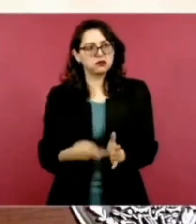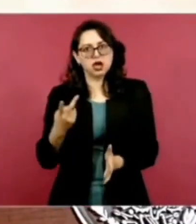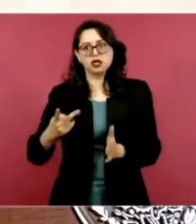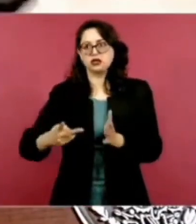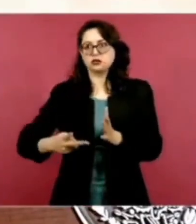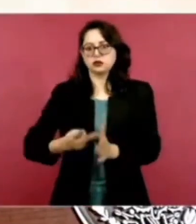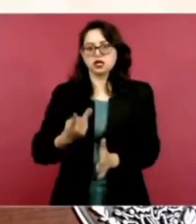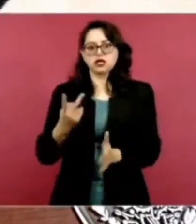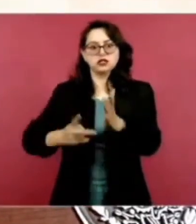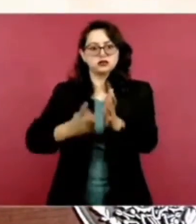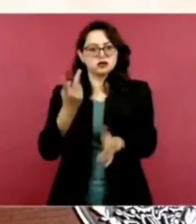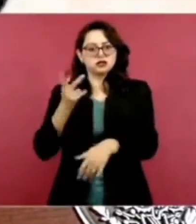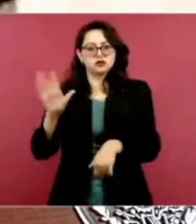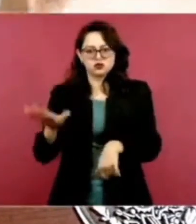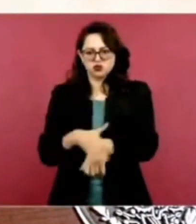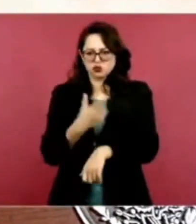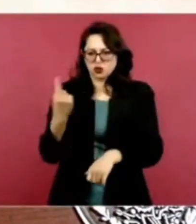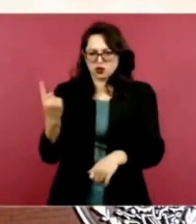Un mago.